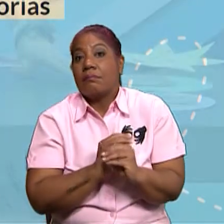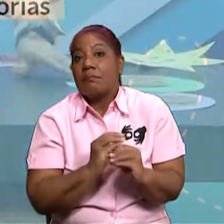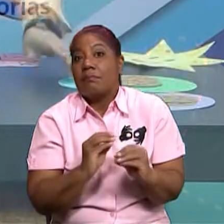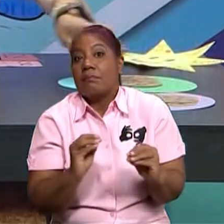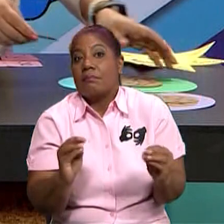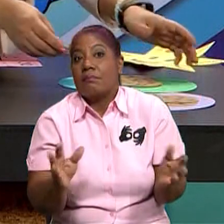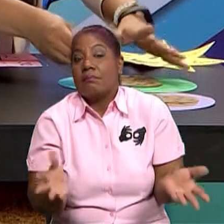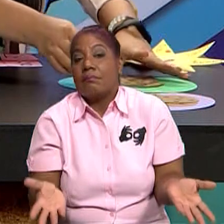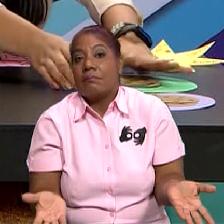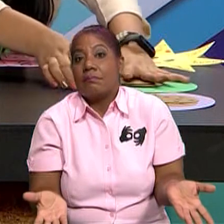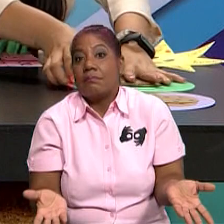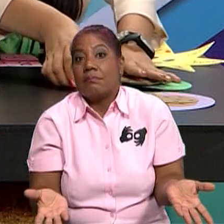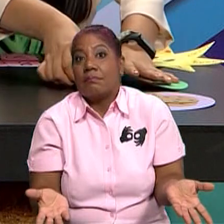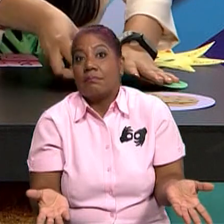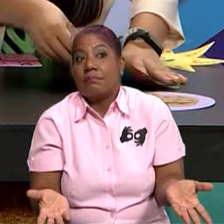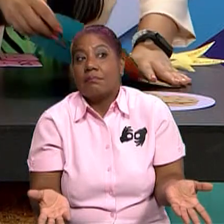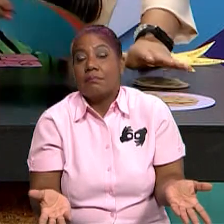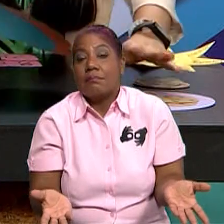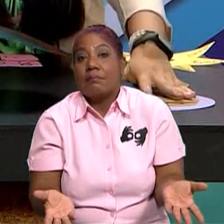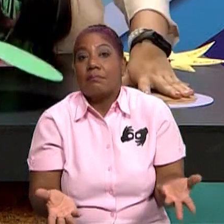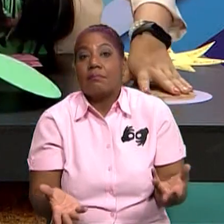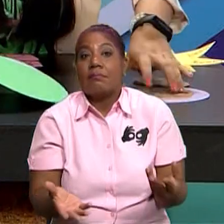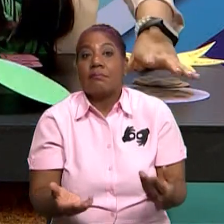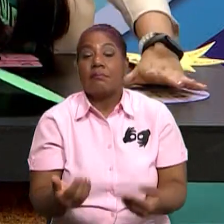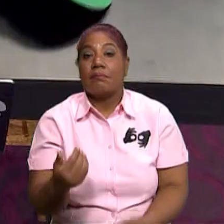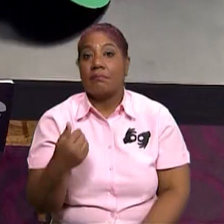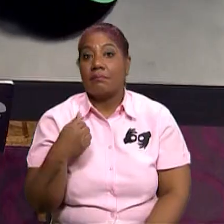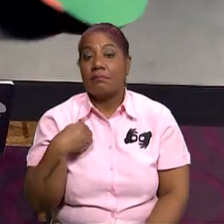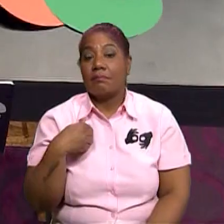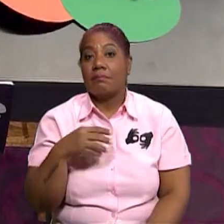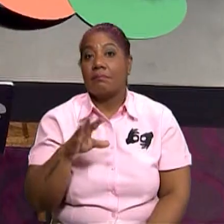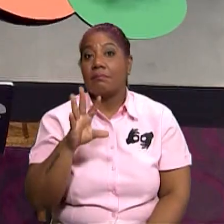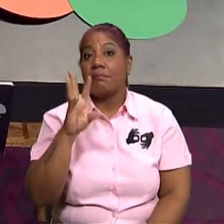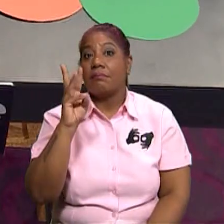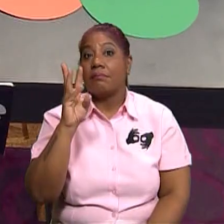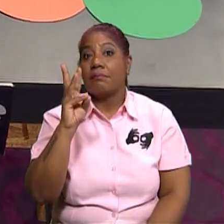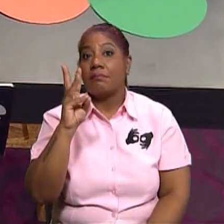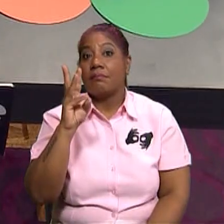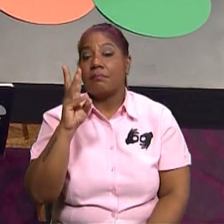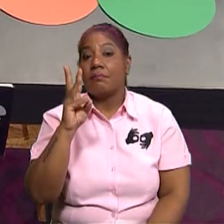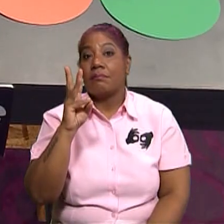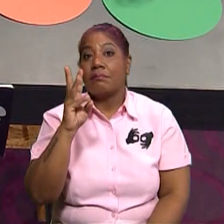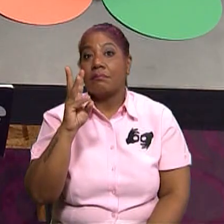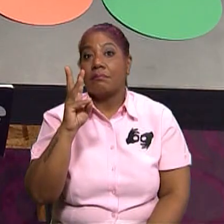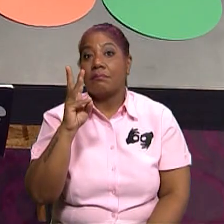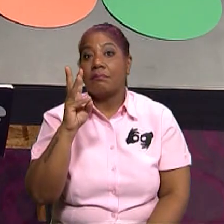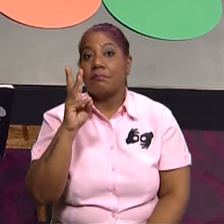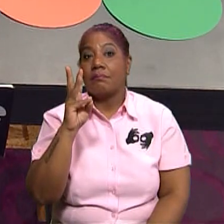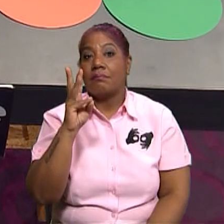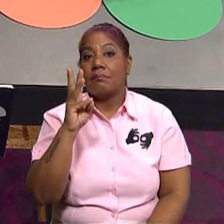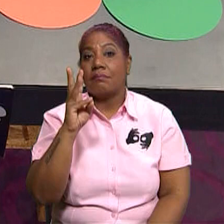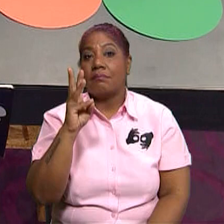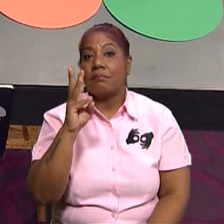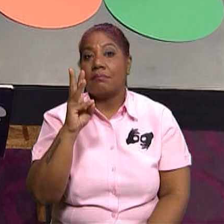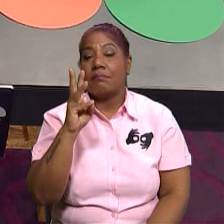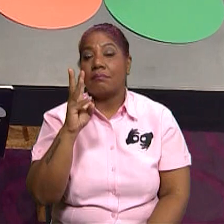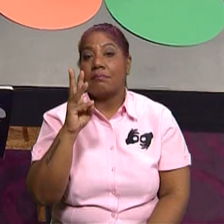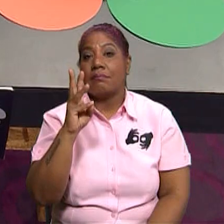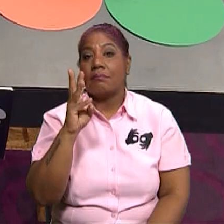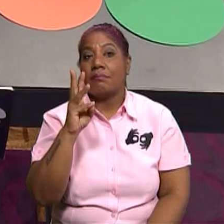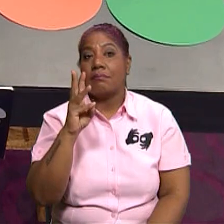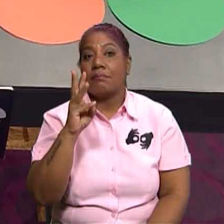ninguna galleta y tengo 6 grupos, como aparece en el ejemplo de la